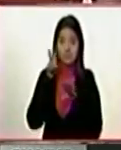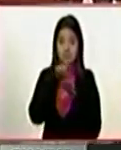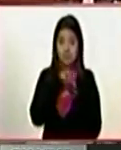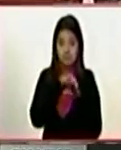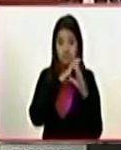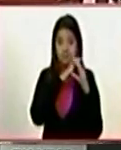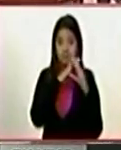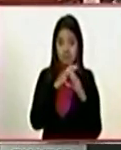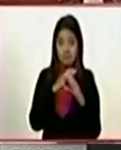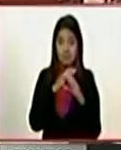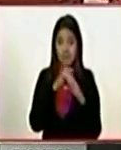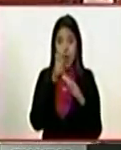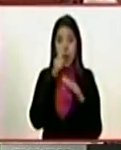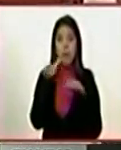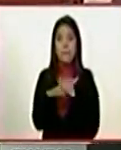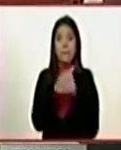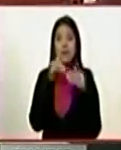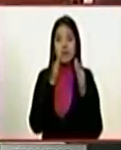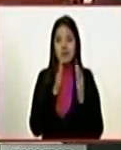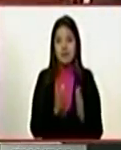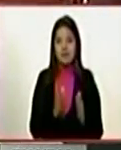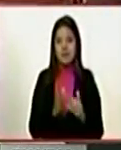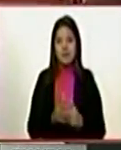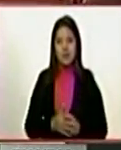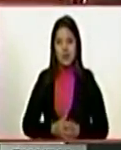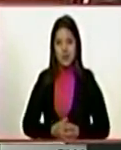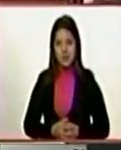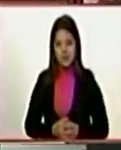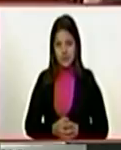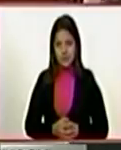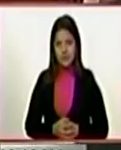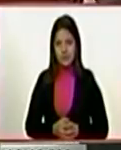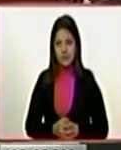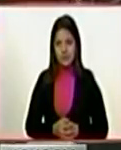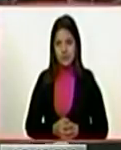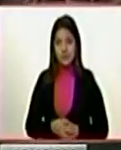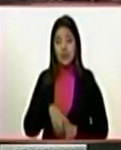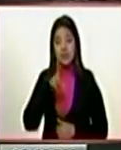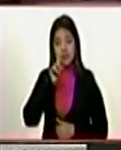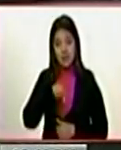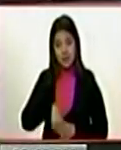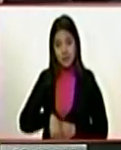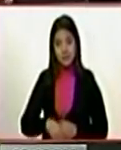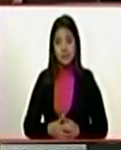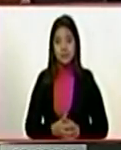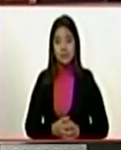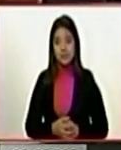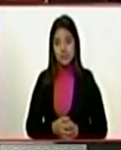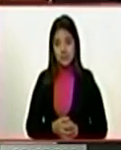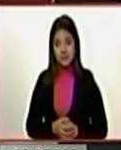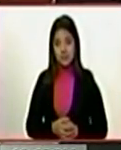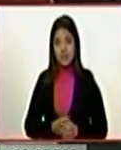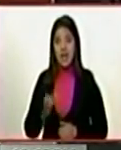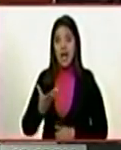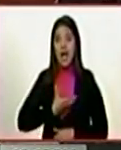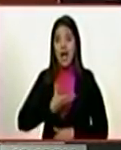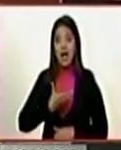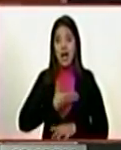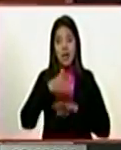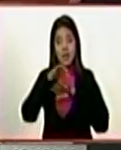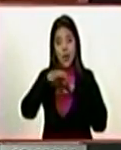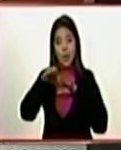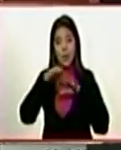caso el ministro de Transporte Terrestre, Jaime Eltrudy, así como también el alcalde del